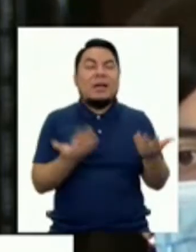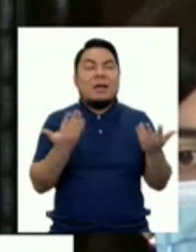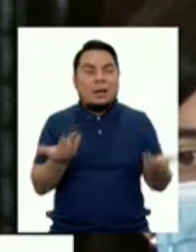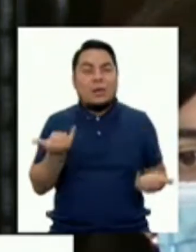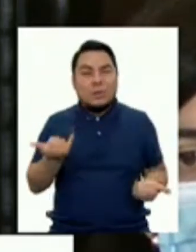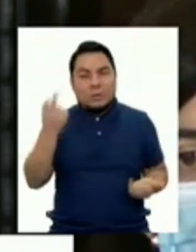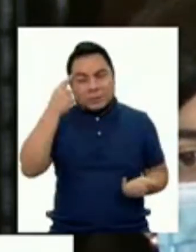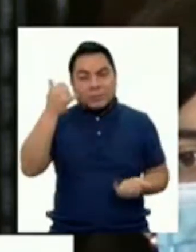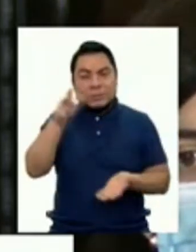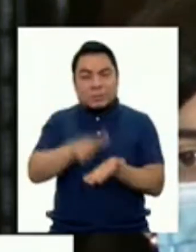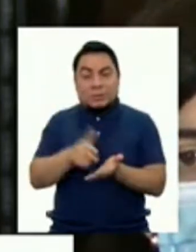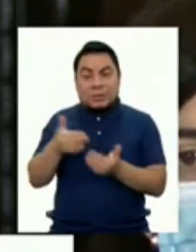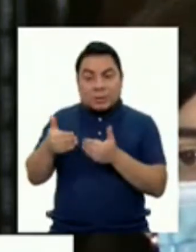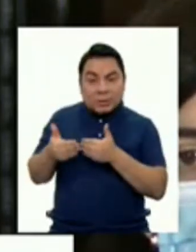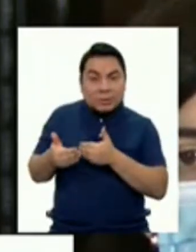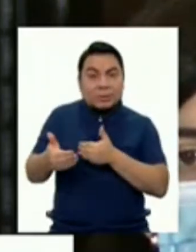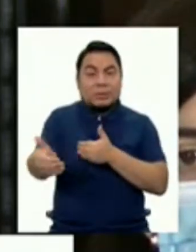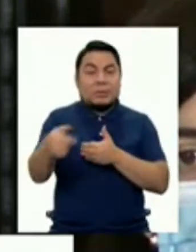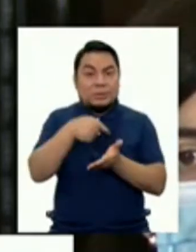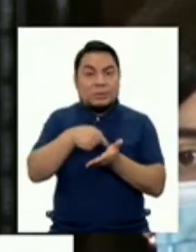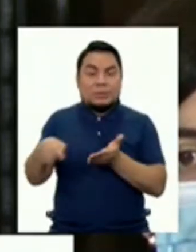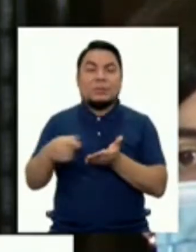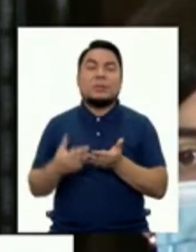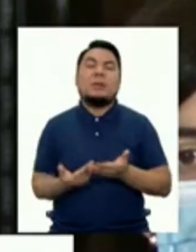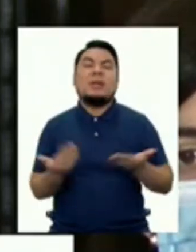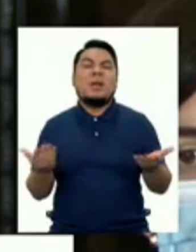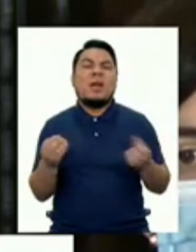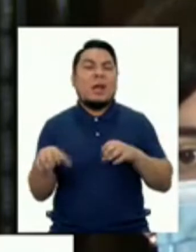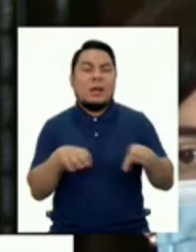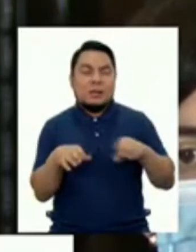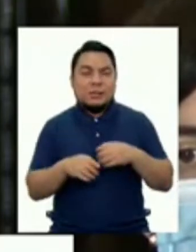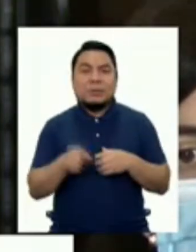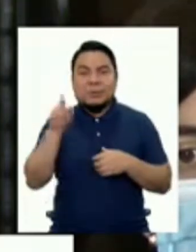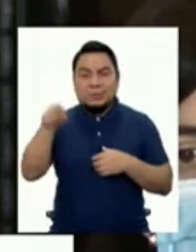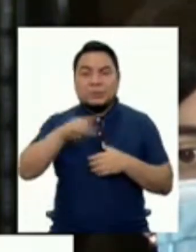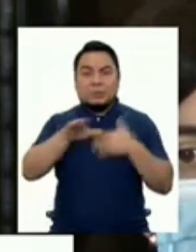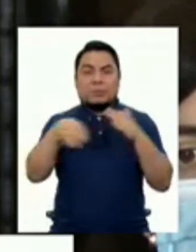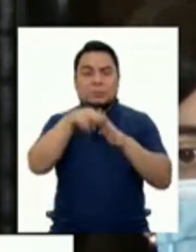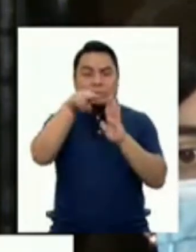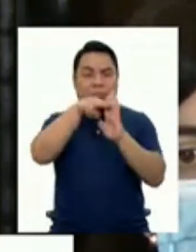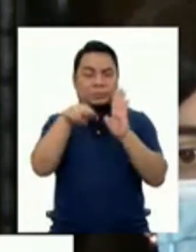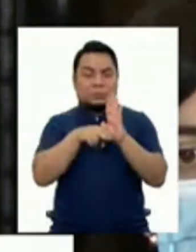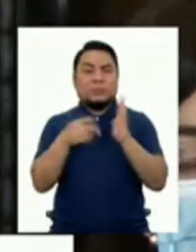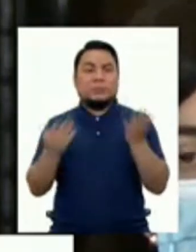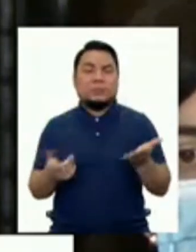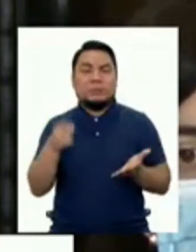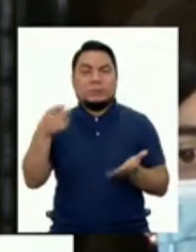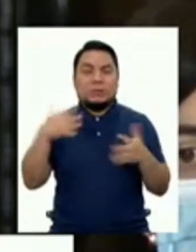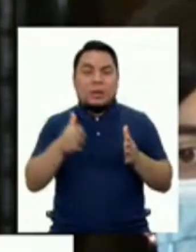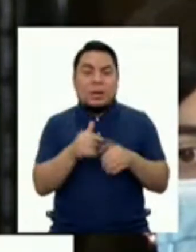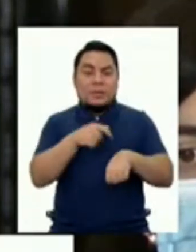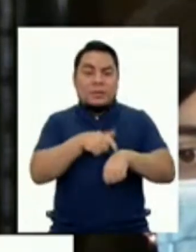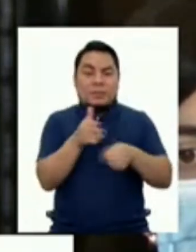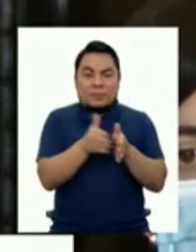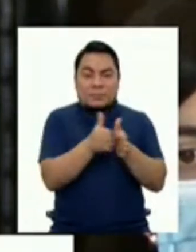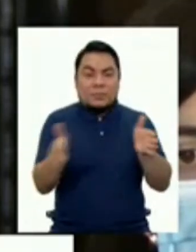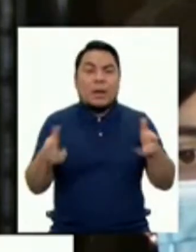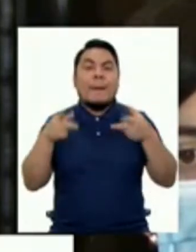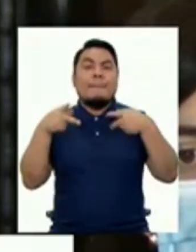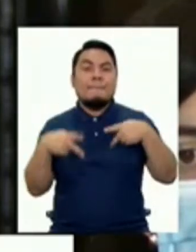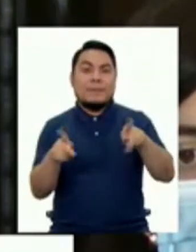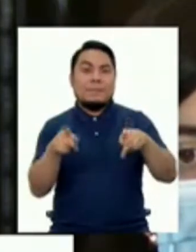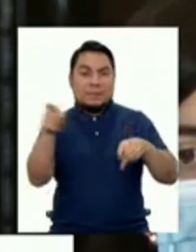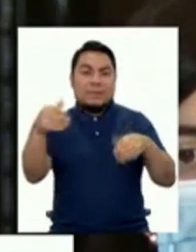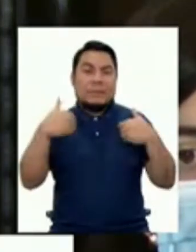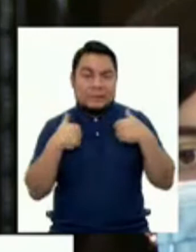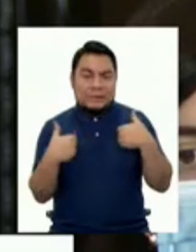está por emitir en la siguiente semana, señor presidente, es el marco normativo a través del cual se le amplían los plazos de los permisos que